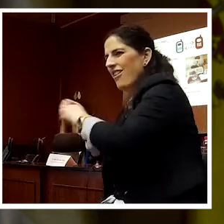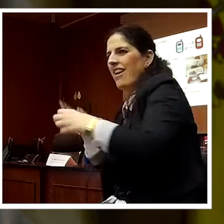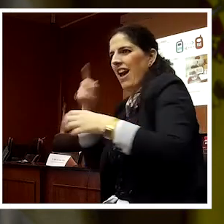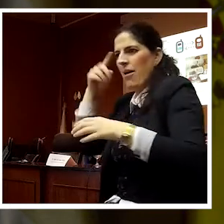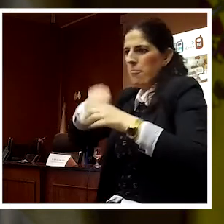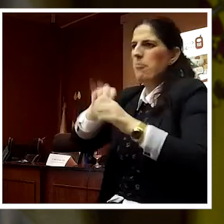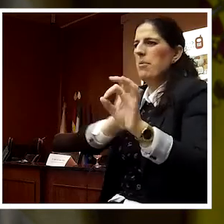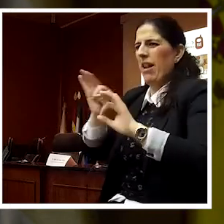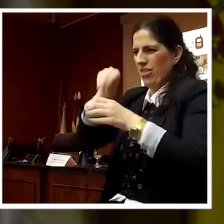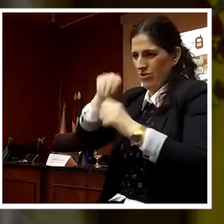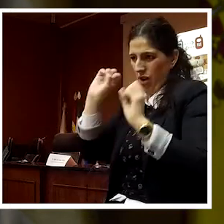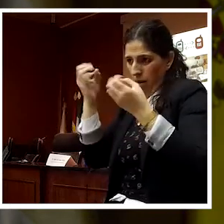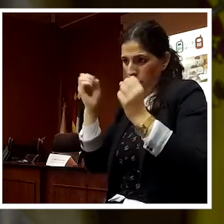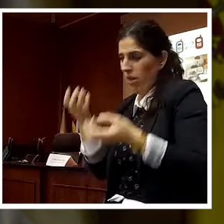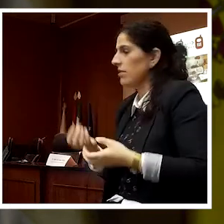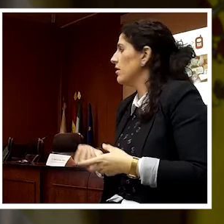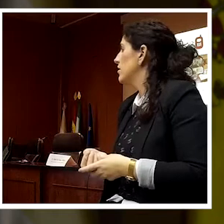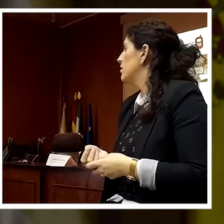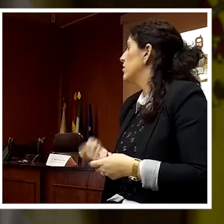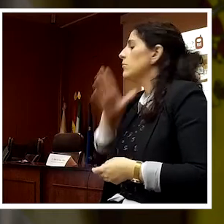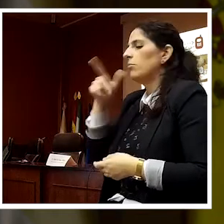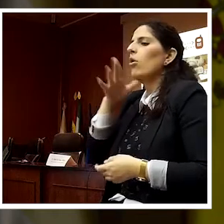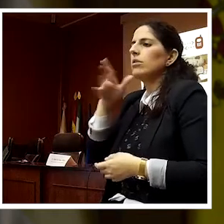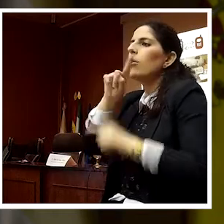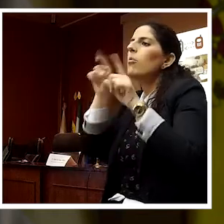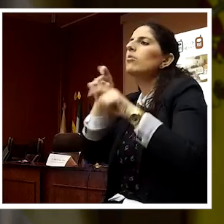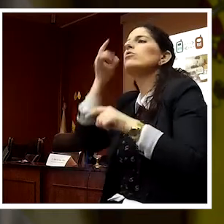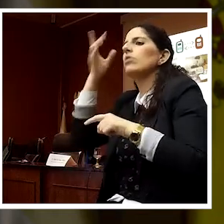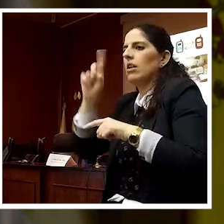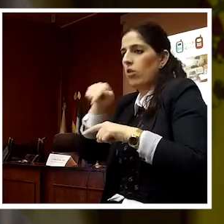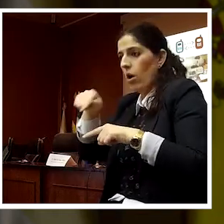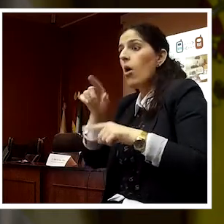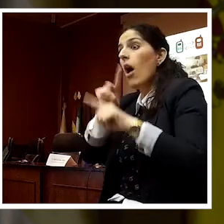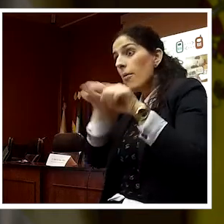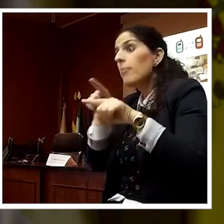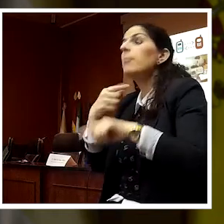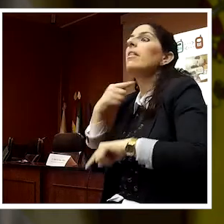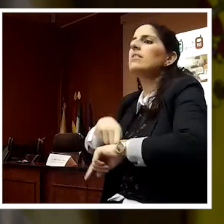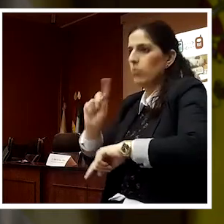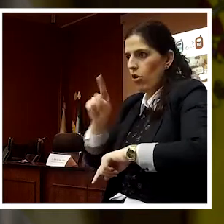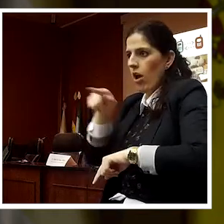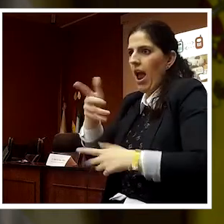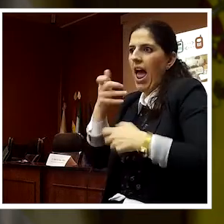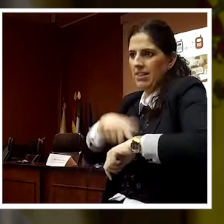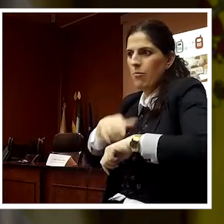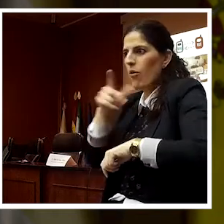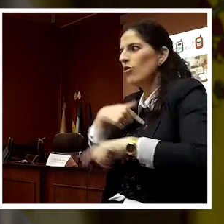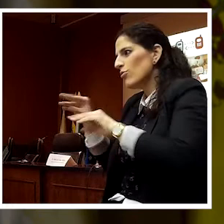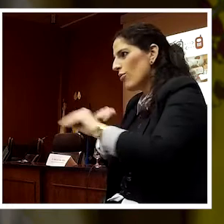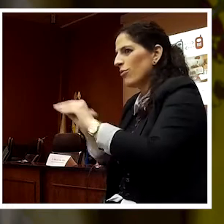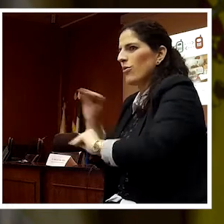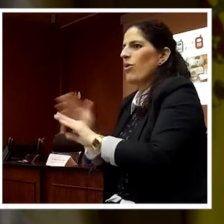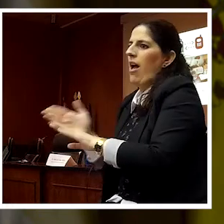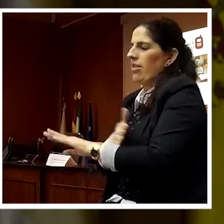persona. Todo esto es ganar tiempo, no es perderlo. En el caso del infarto, bueno,